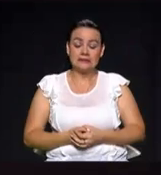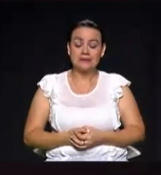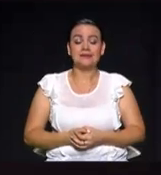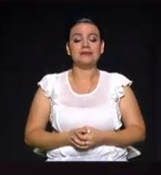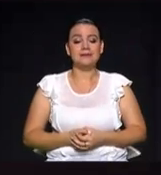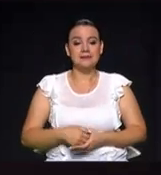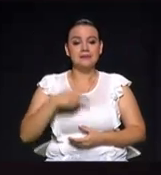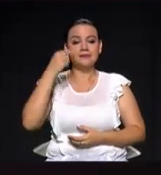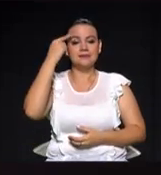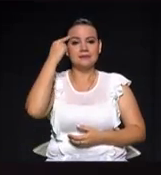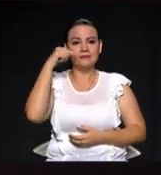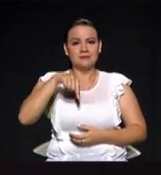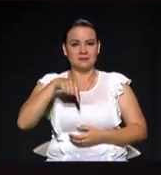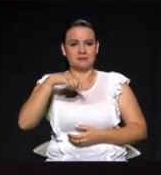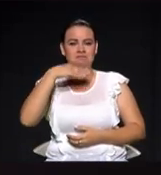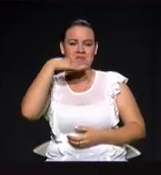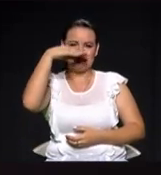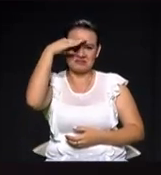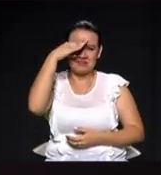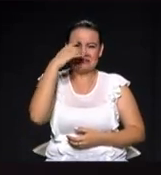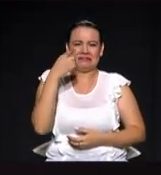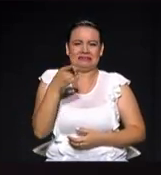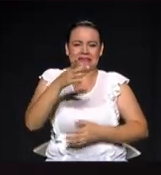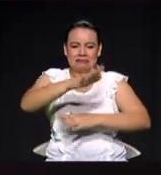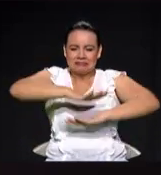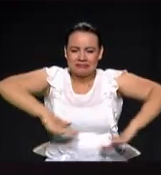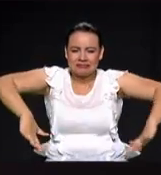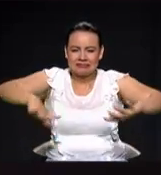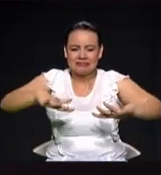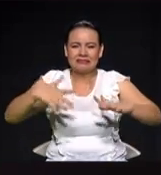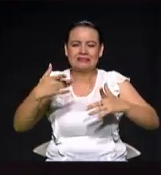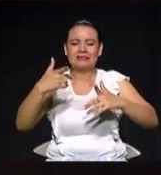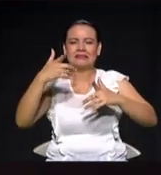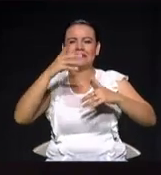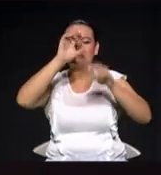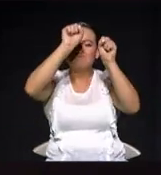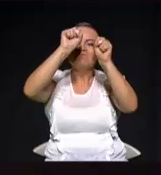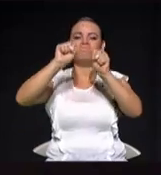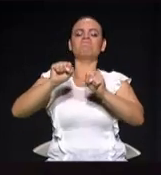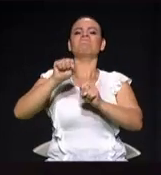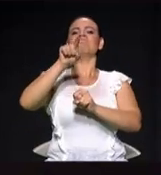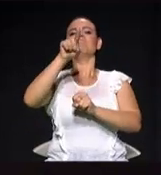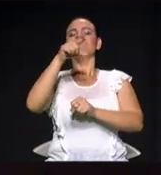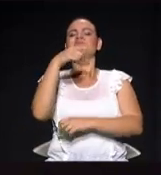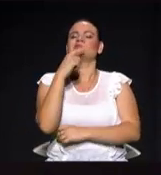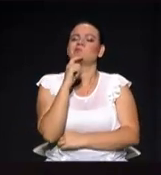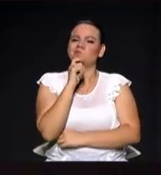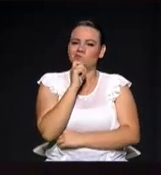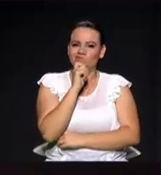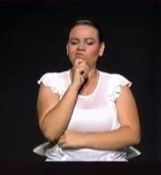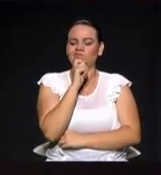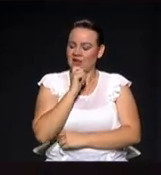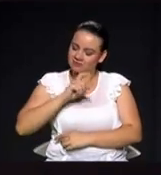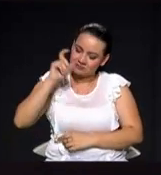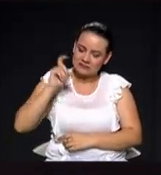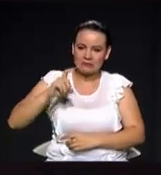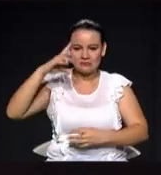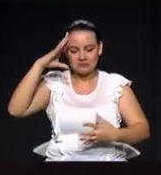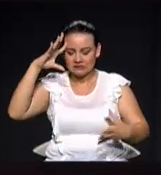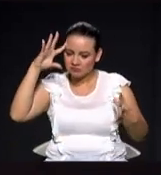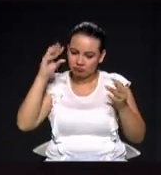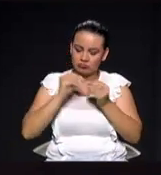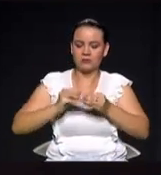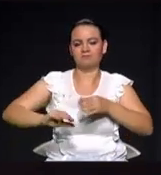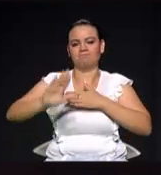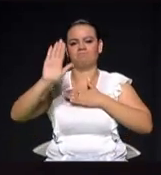tiene medellín el área metropolitana y la región hacia el futuro es un pacto por la sostenibilidad y por el ambiente